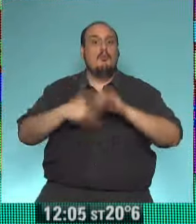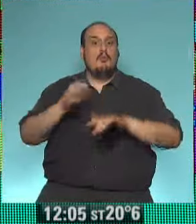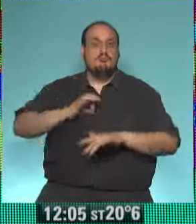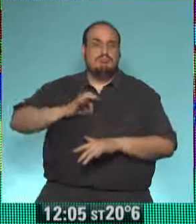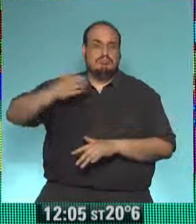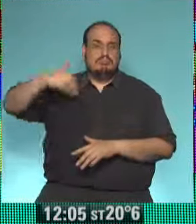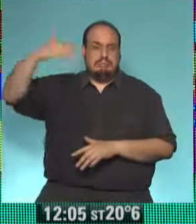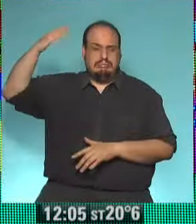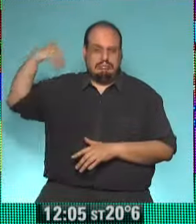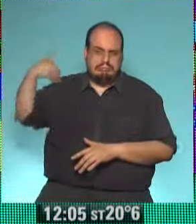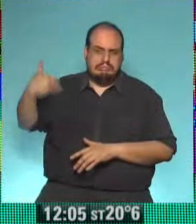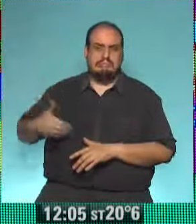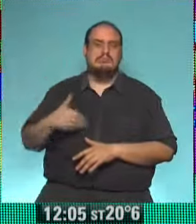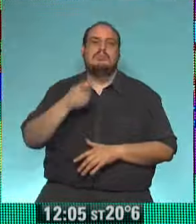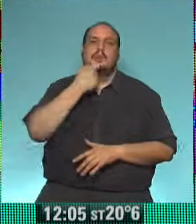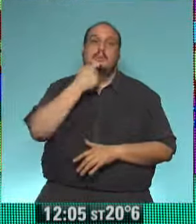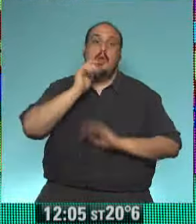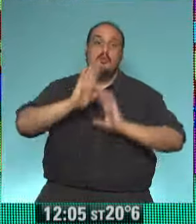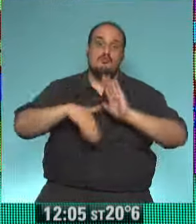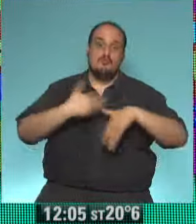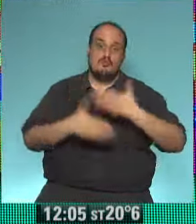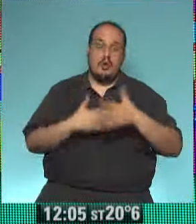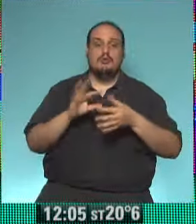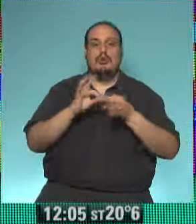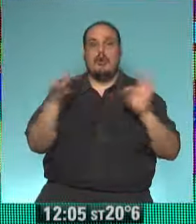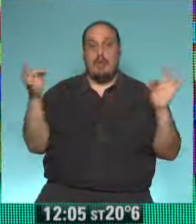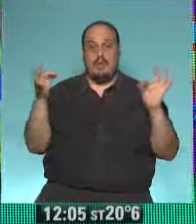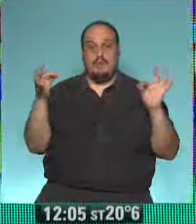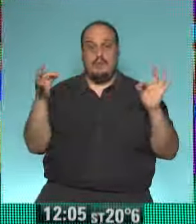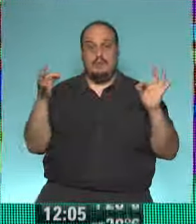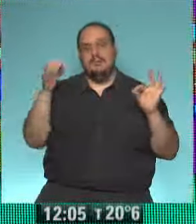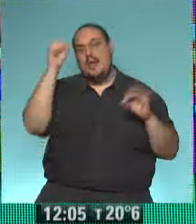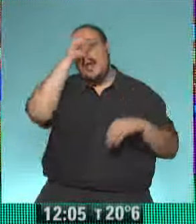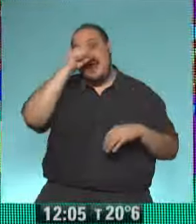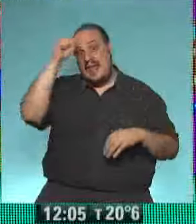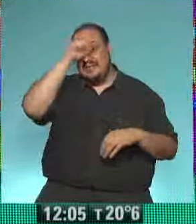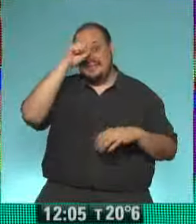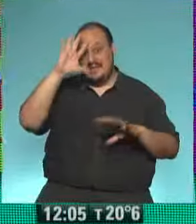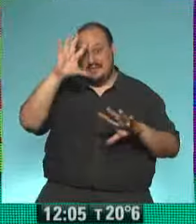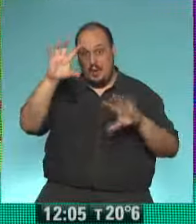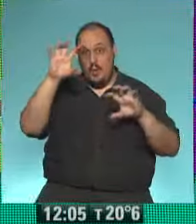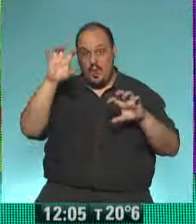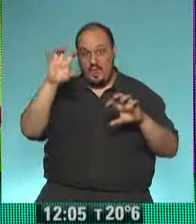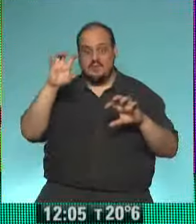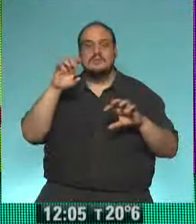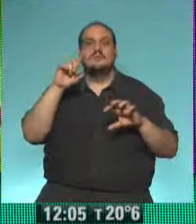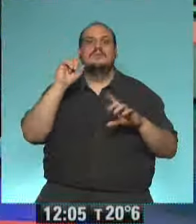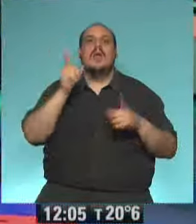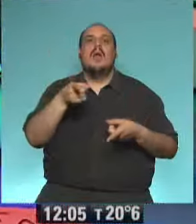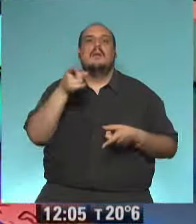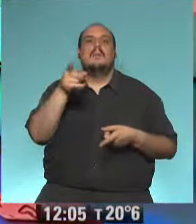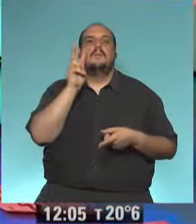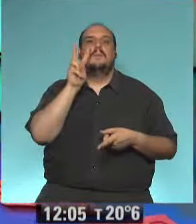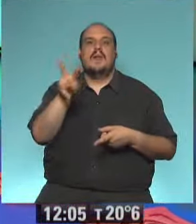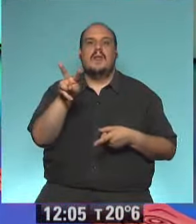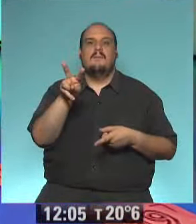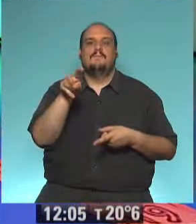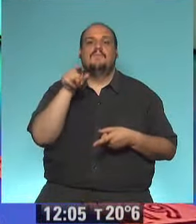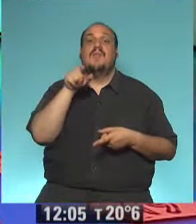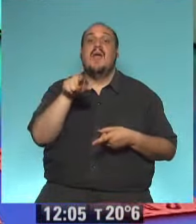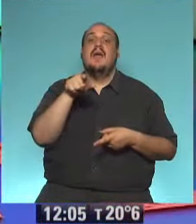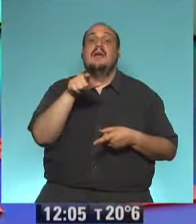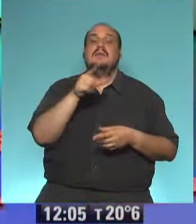años para ir conociendo. Los Juegos Olímpicos, esos de Grecia, ¿se acuerdan? Exactamente. Jugamos también, ¡ay, miren! Y ahí están con